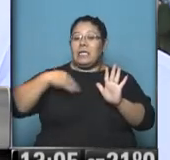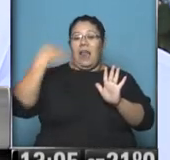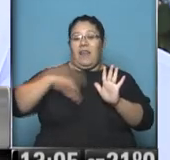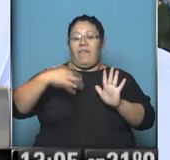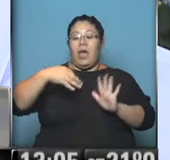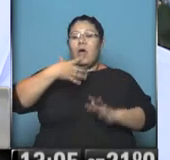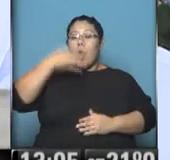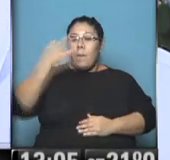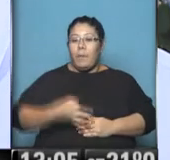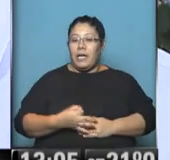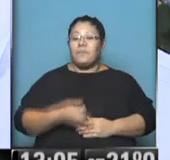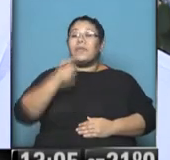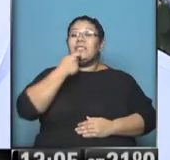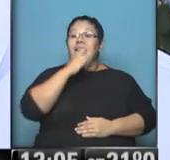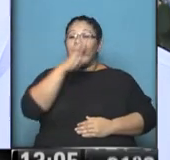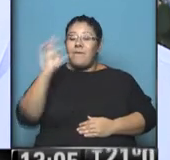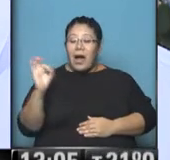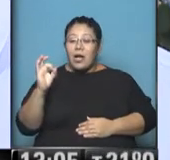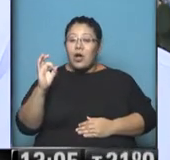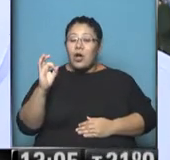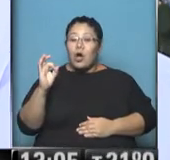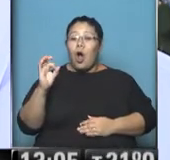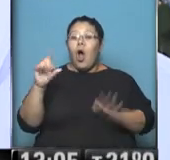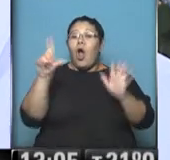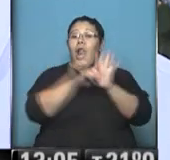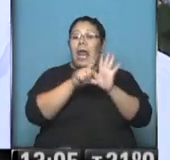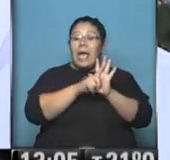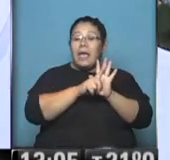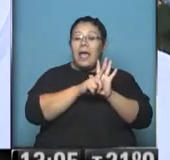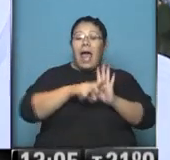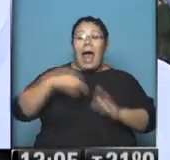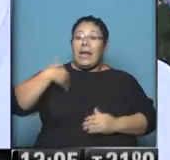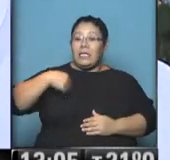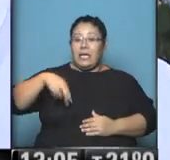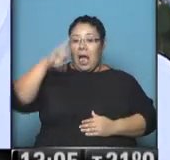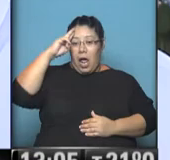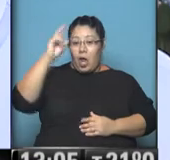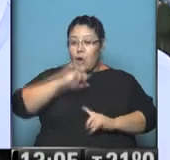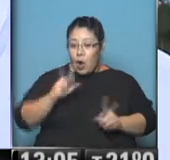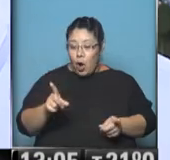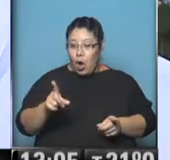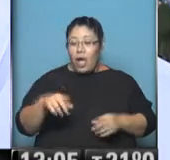país quiere regirse bajo una ley extranjera, bueno, deberá dejar el país e irse a trabajar a su casa matriz.